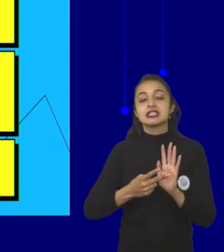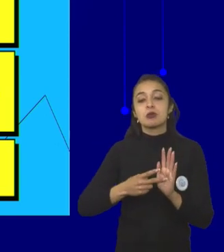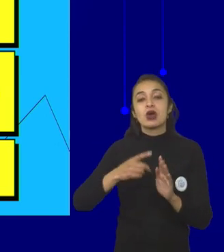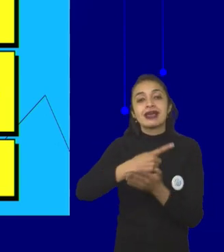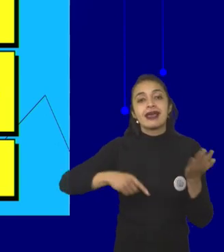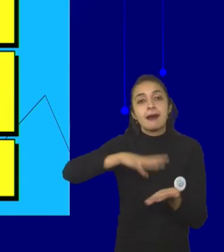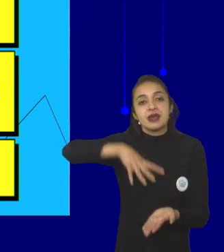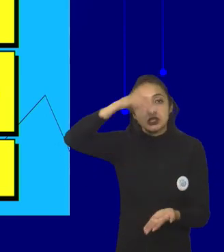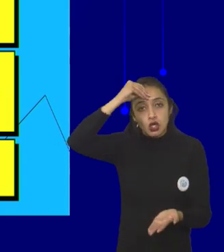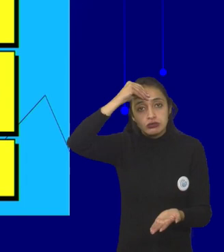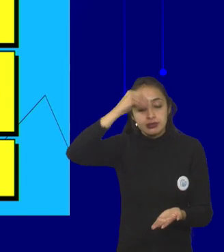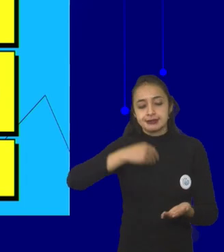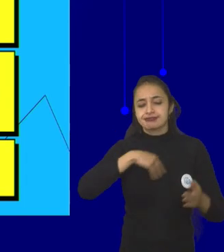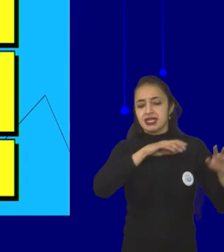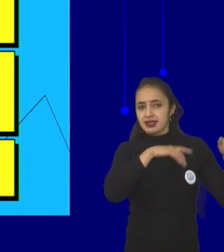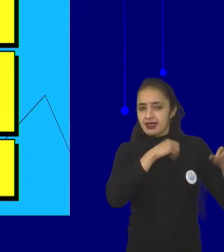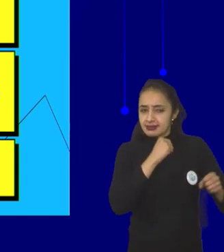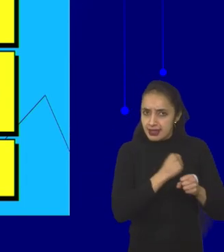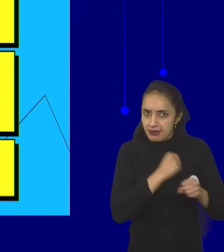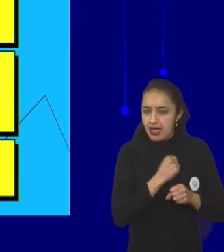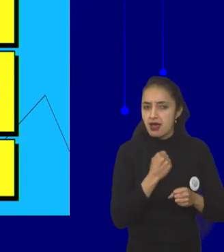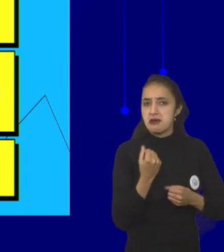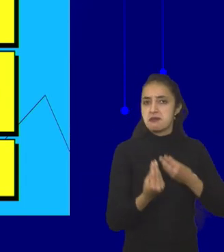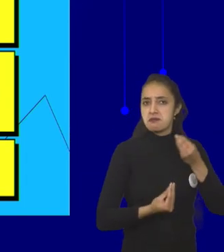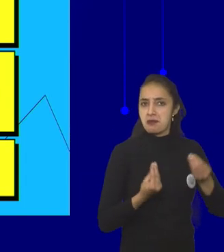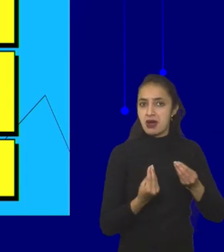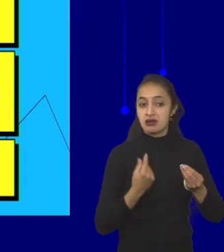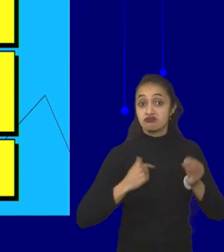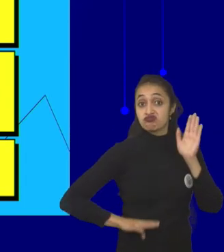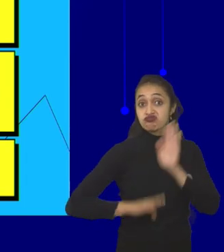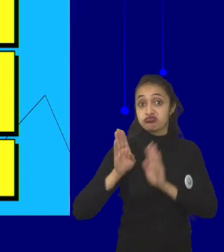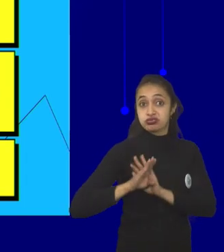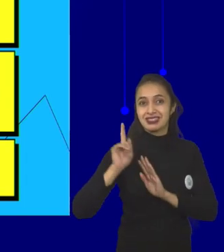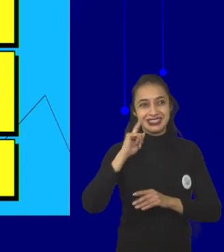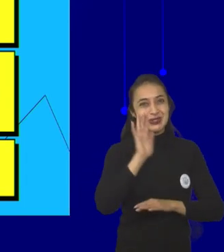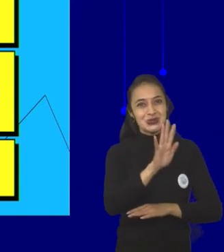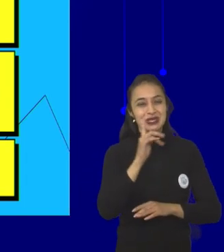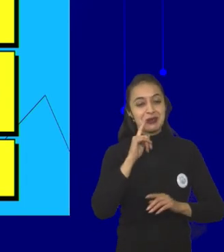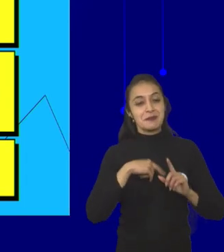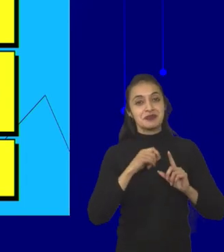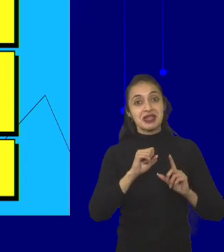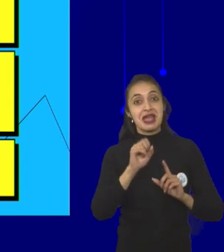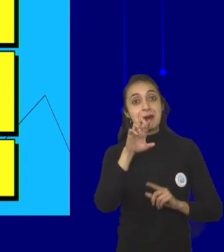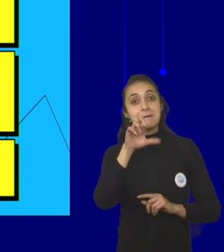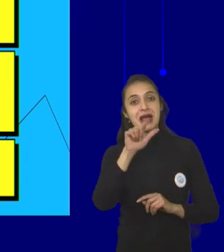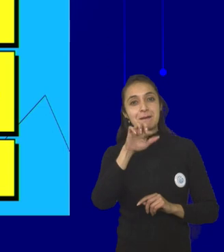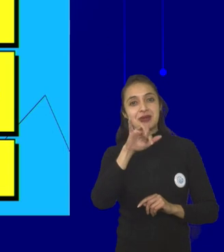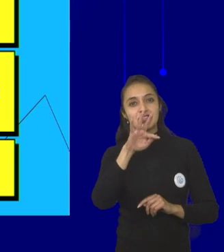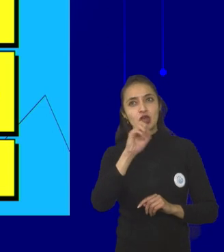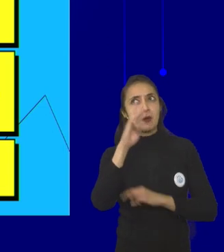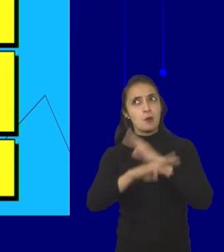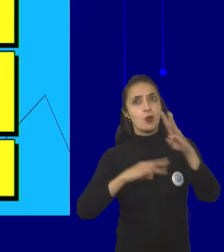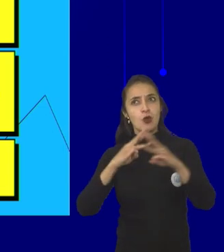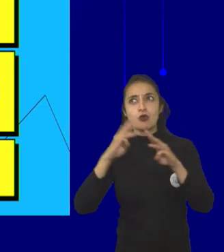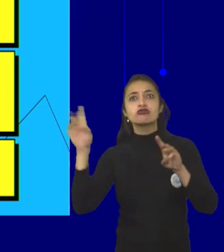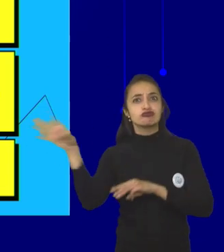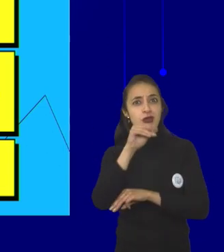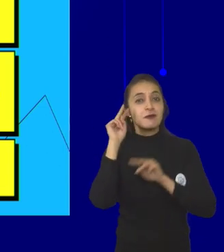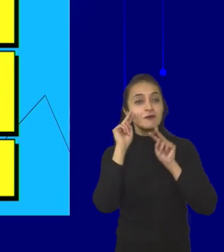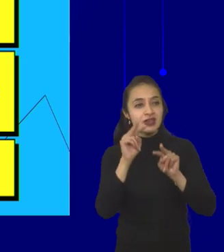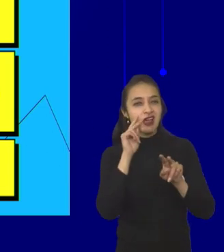aprendidas. Vamos, ya que vimos todo el éxito que tuvo Pálpito en el mundo y que ya la vimos todos en pantalla y que